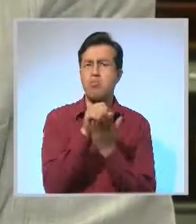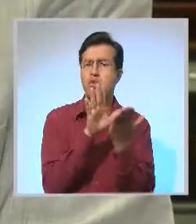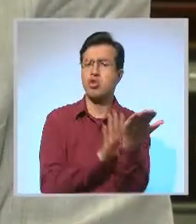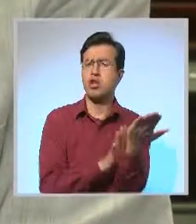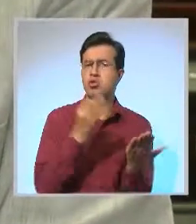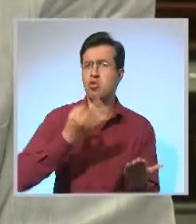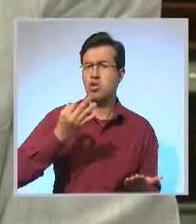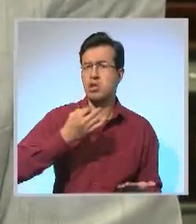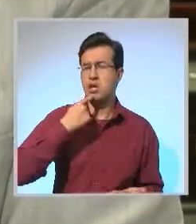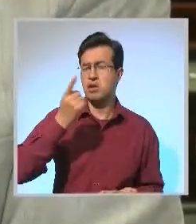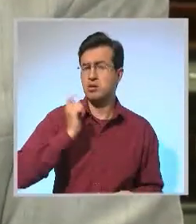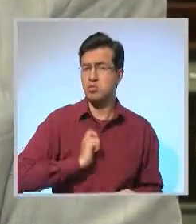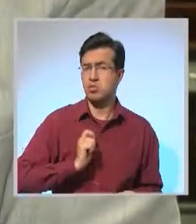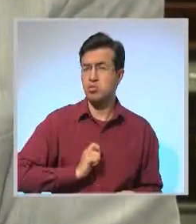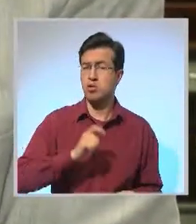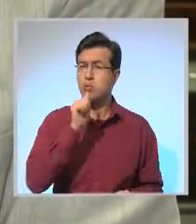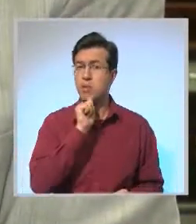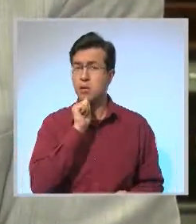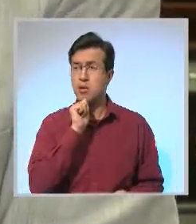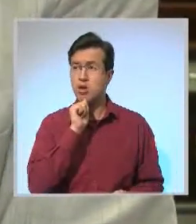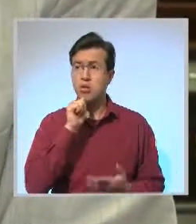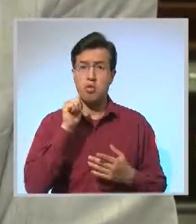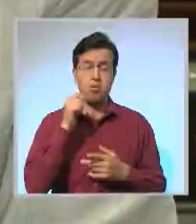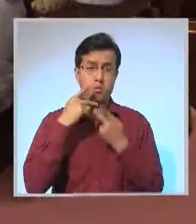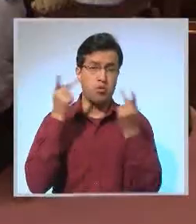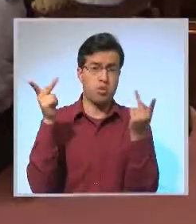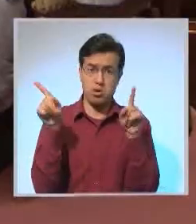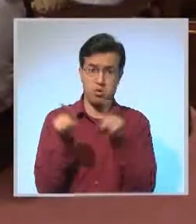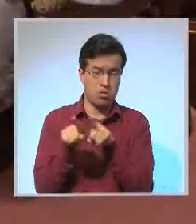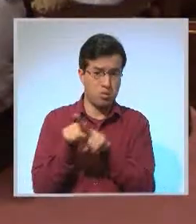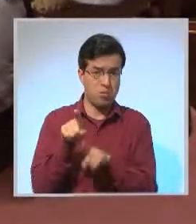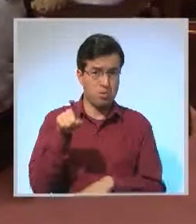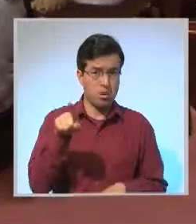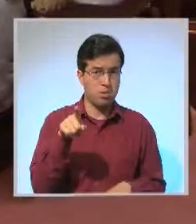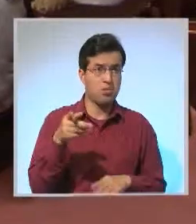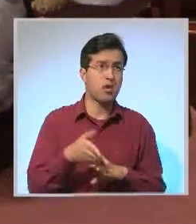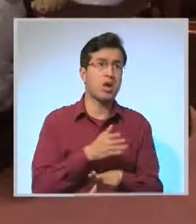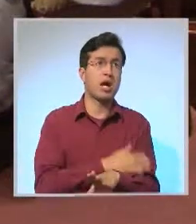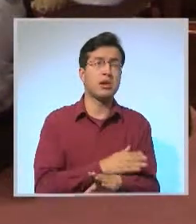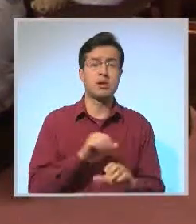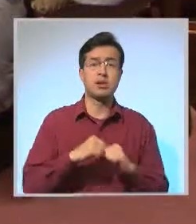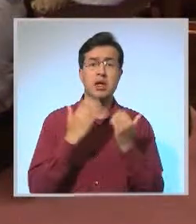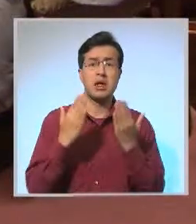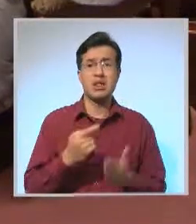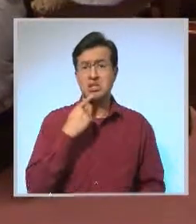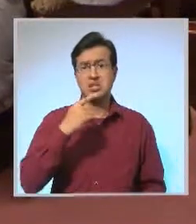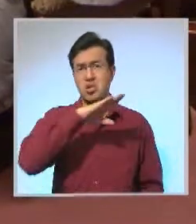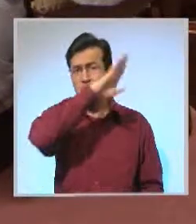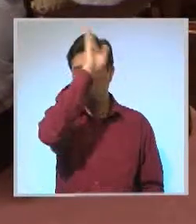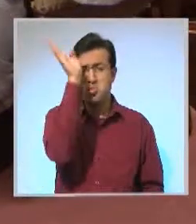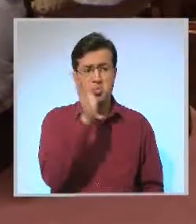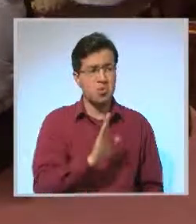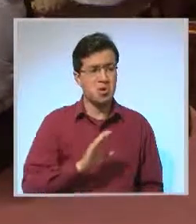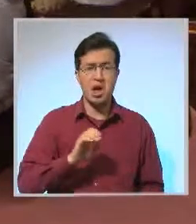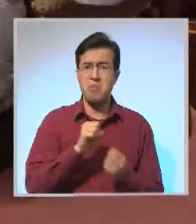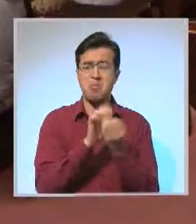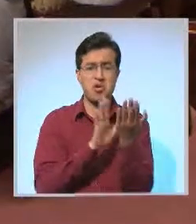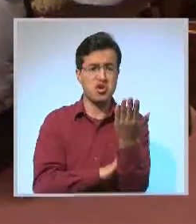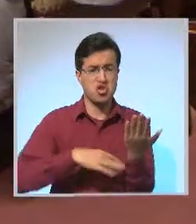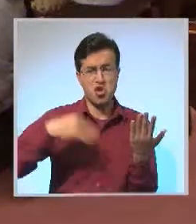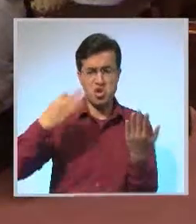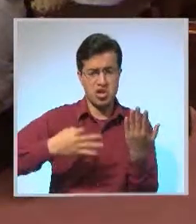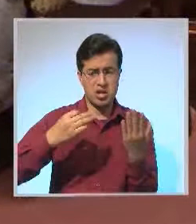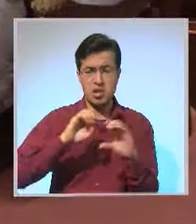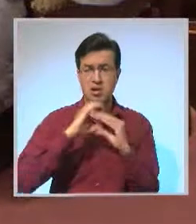sector privado y también porque la asamble xavi le va sostiene que ese tema no constaba en el proyecto original